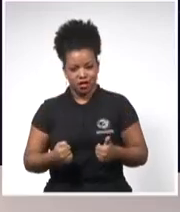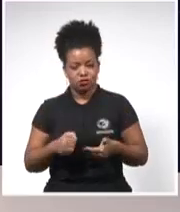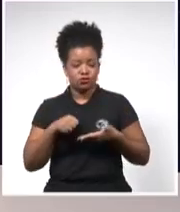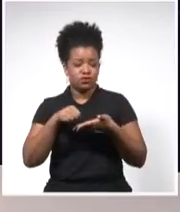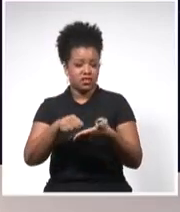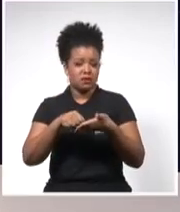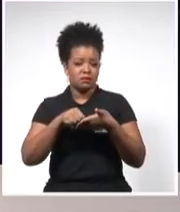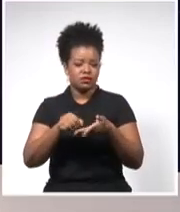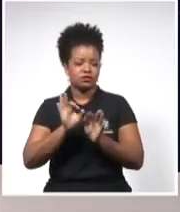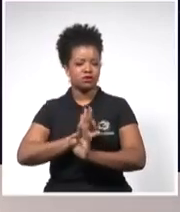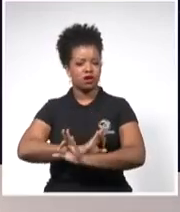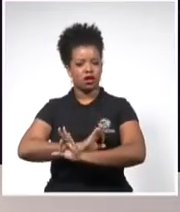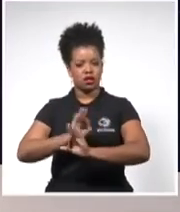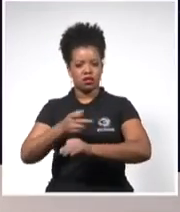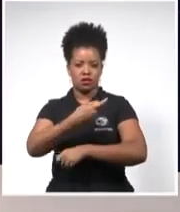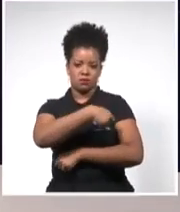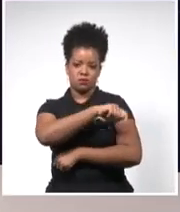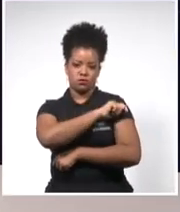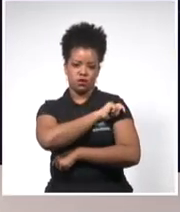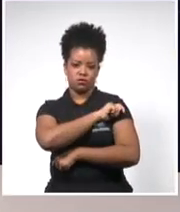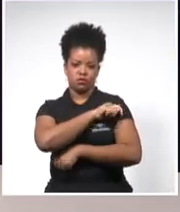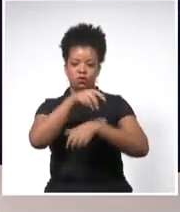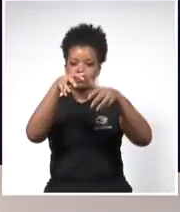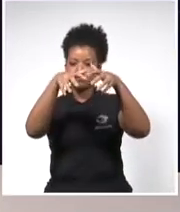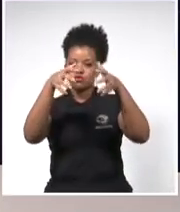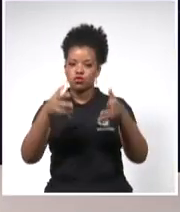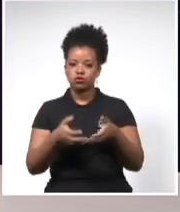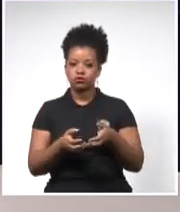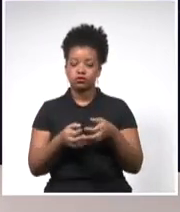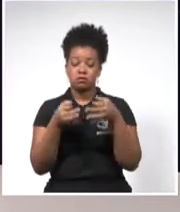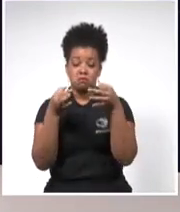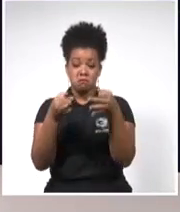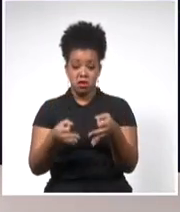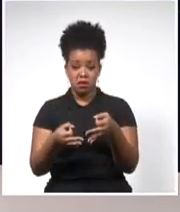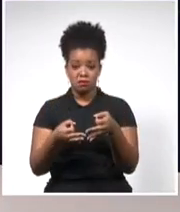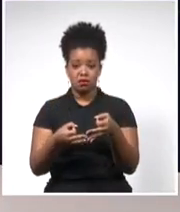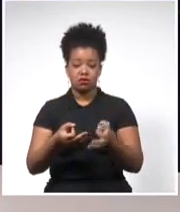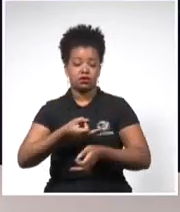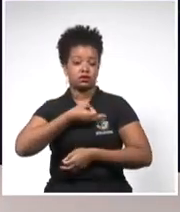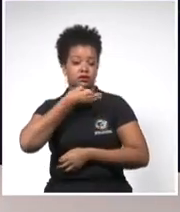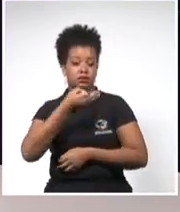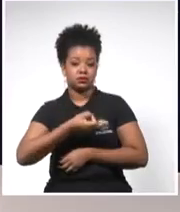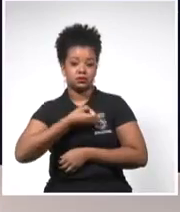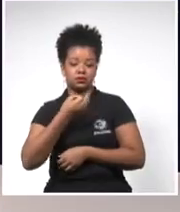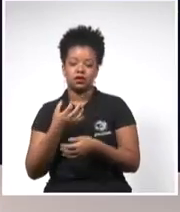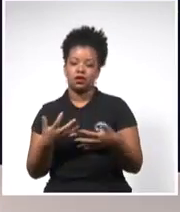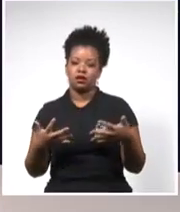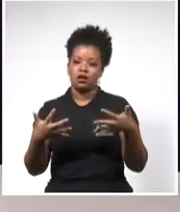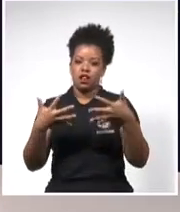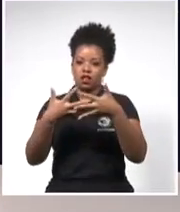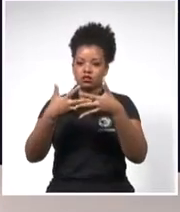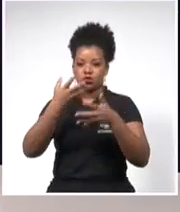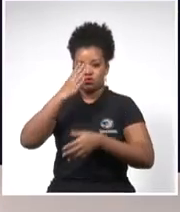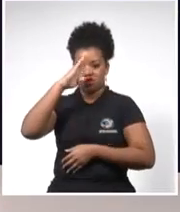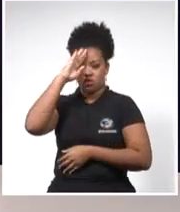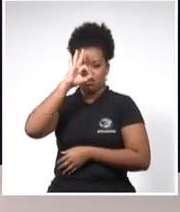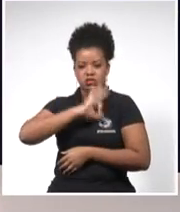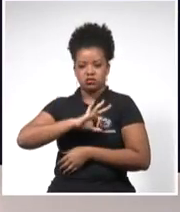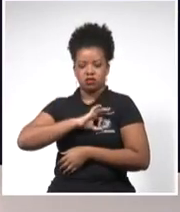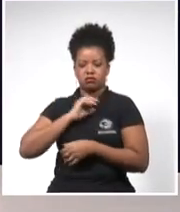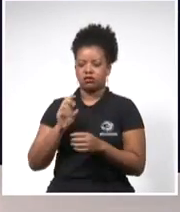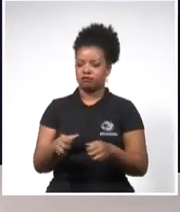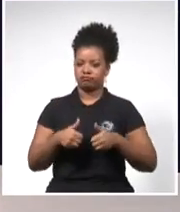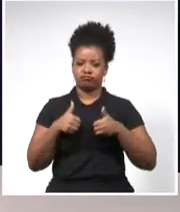de calidad a la población. Sobre esas premisas se ha construido una relación de la que Cuba se ha sentido